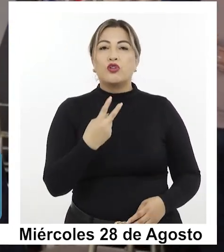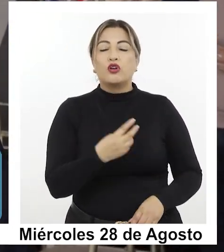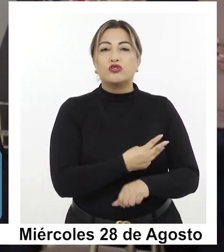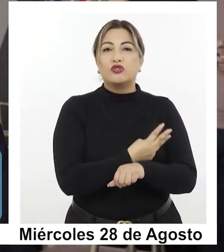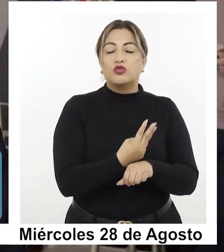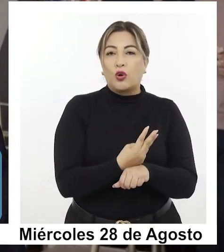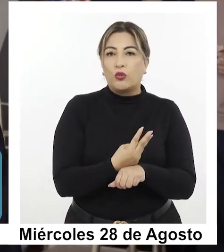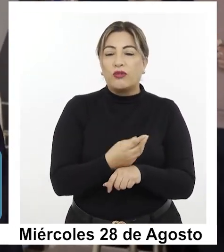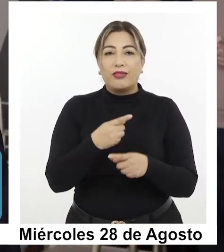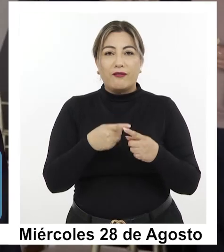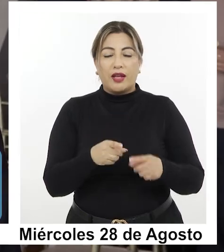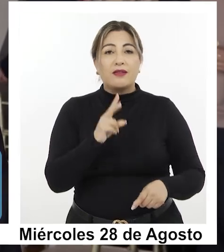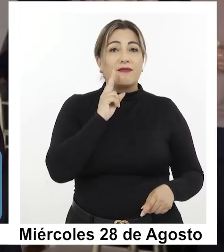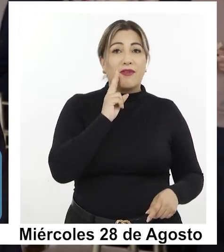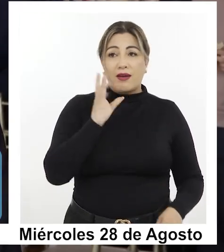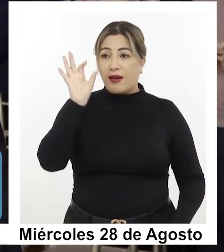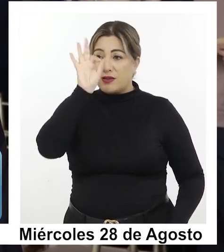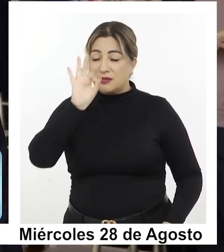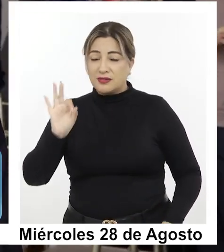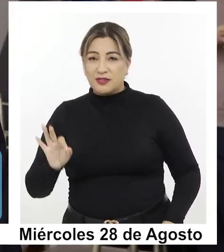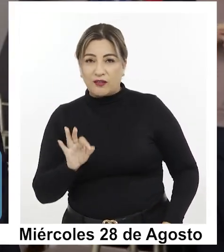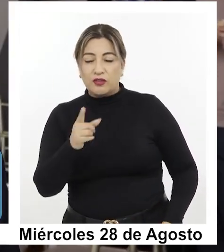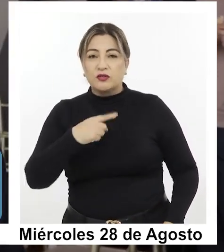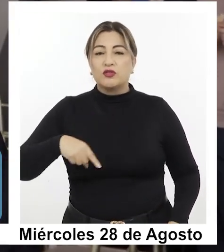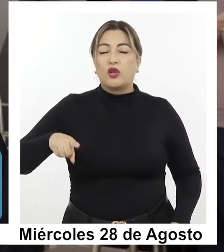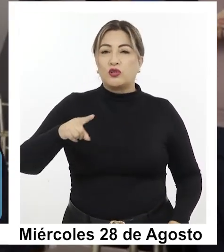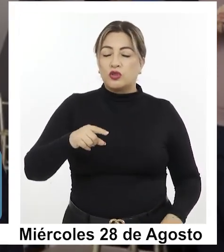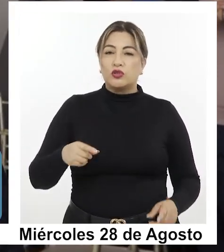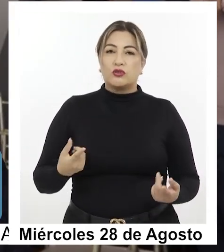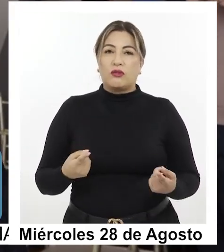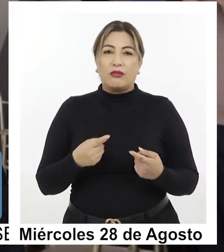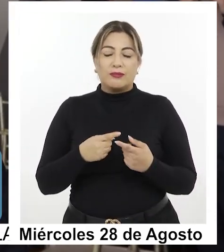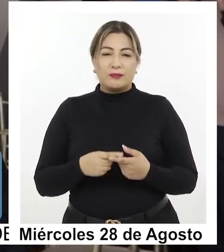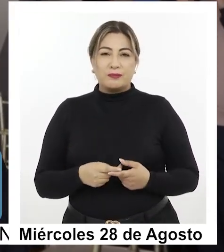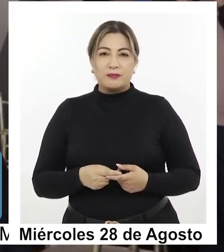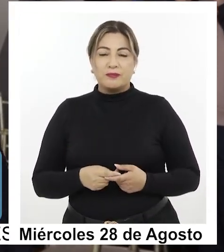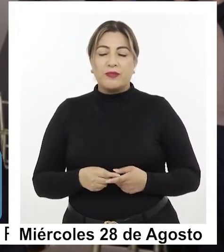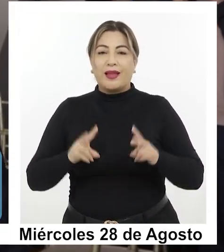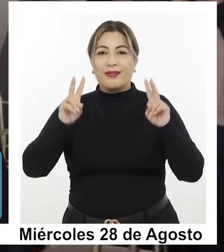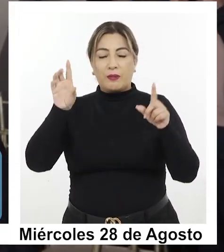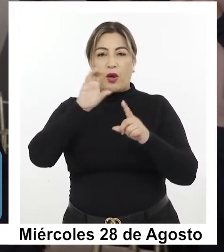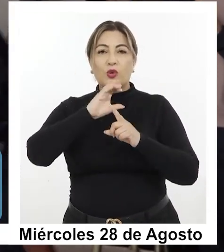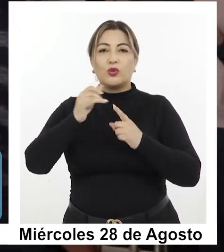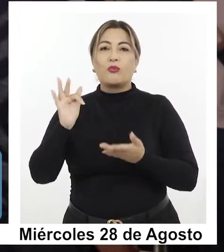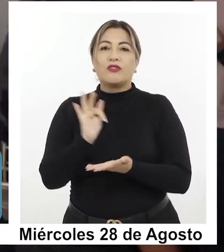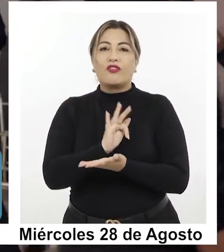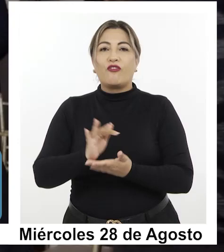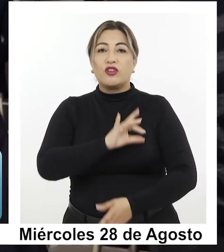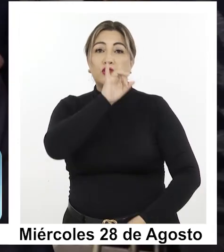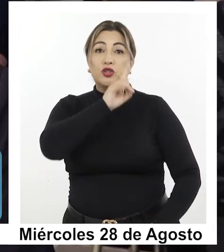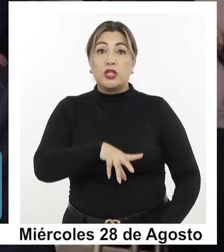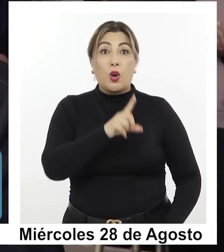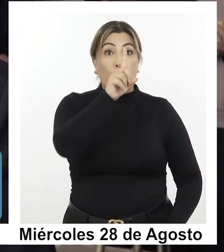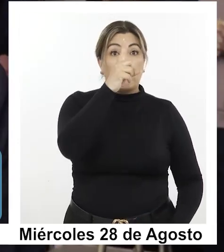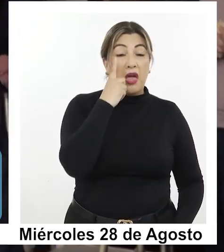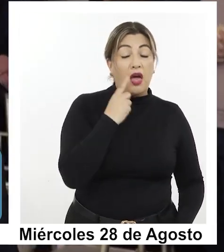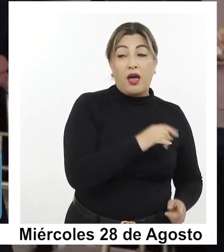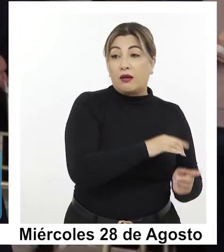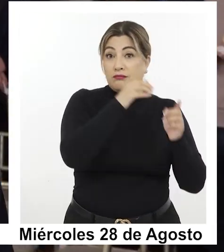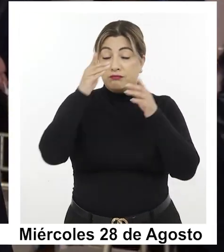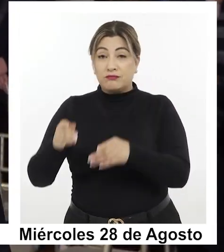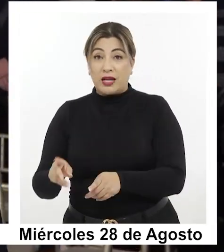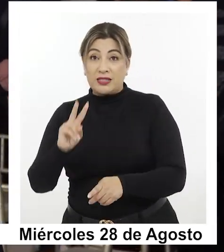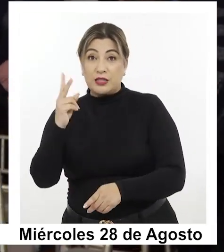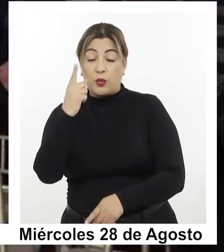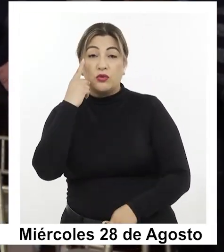diferentes, el viernes y el sábado, y vamos a estar con todo lo que es la cultura y el folclore chileno un día, y al otro día va